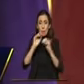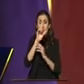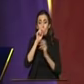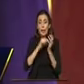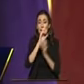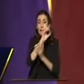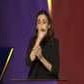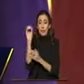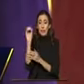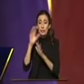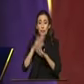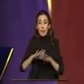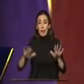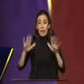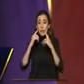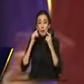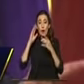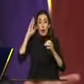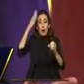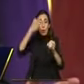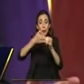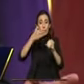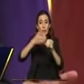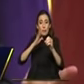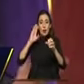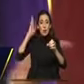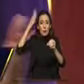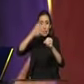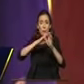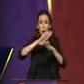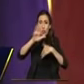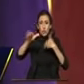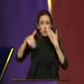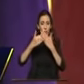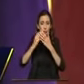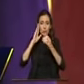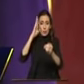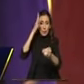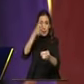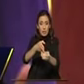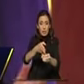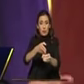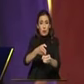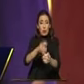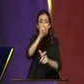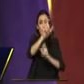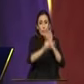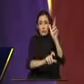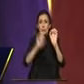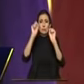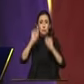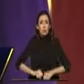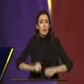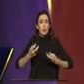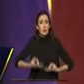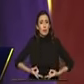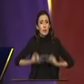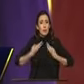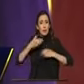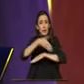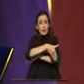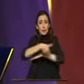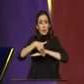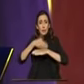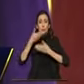El objetivo, todas. que la gente pueda vivir en paz.